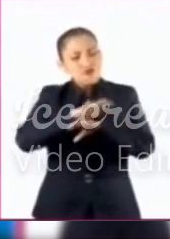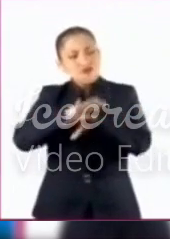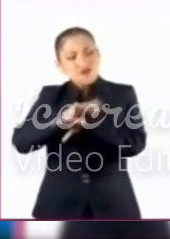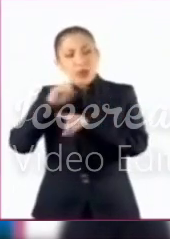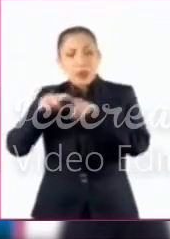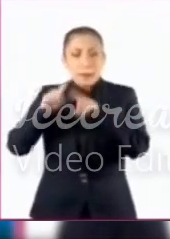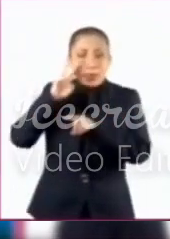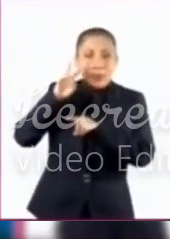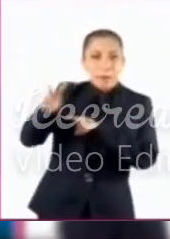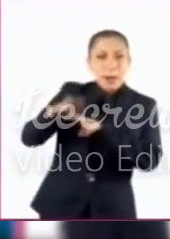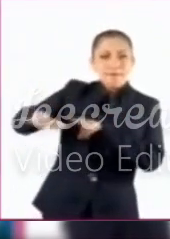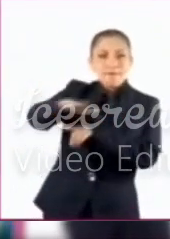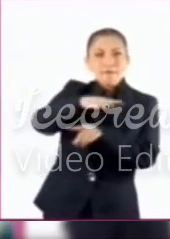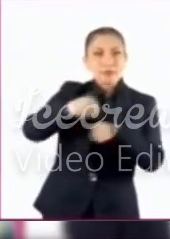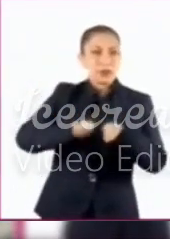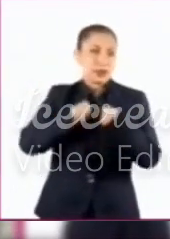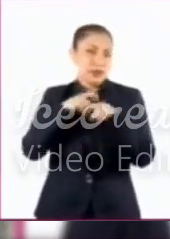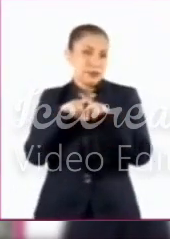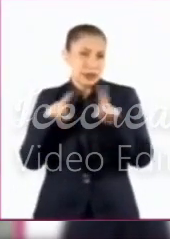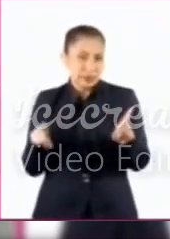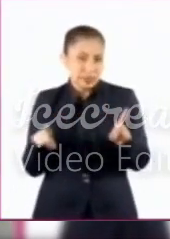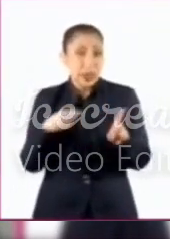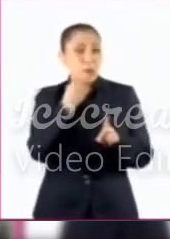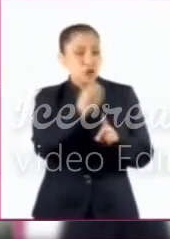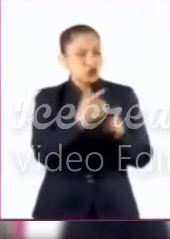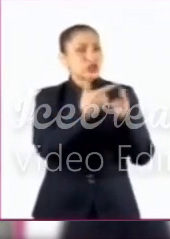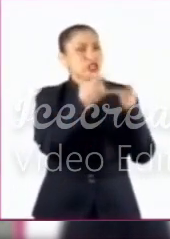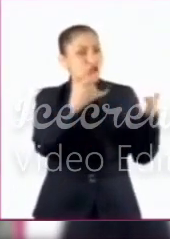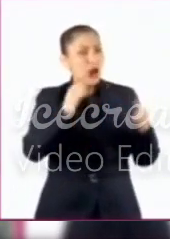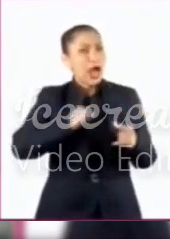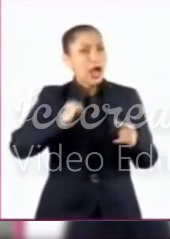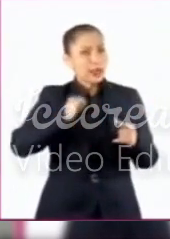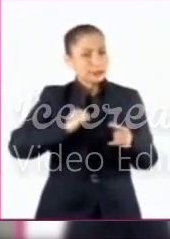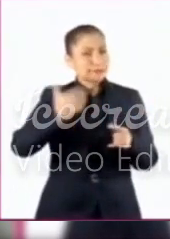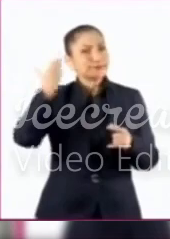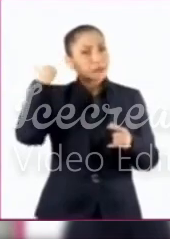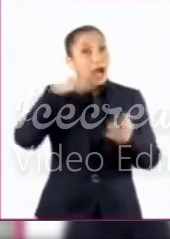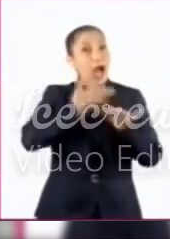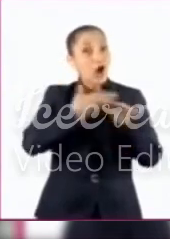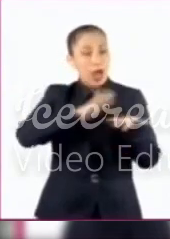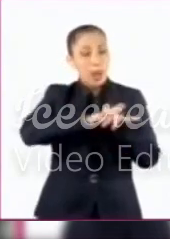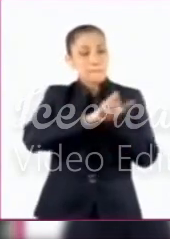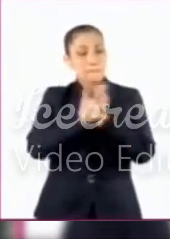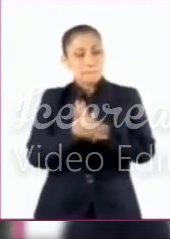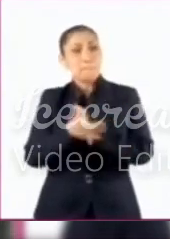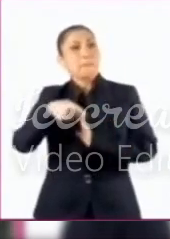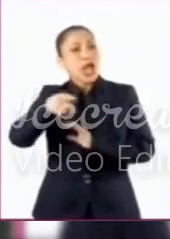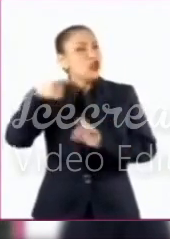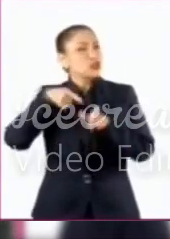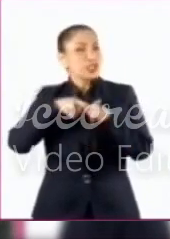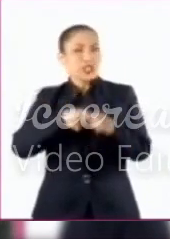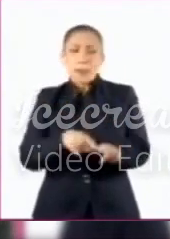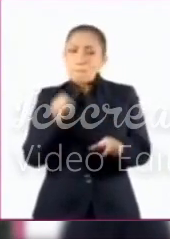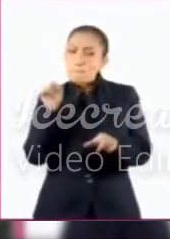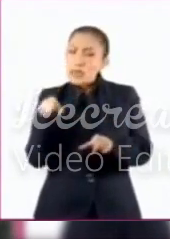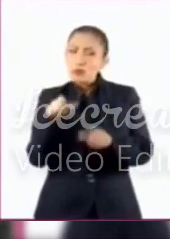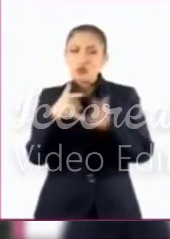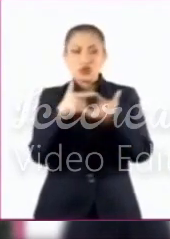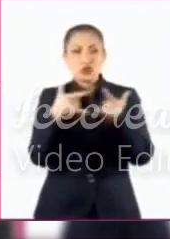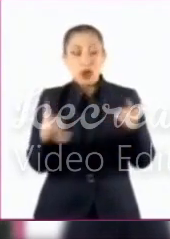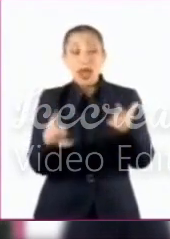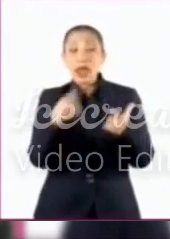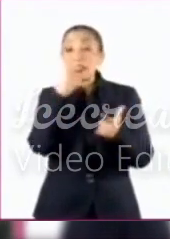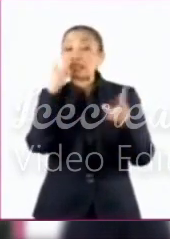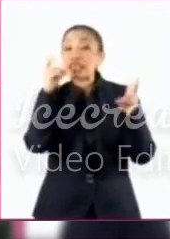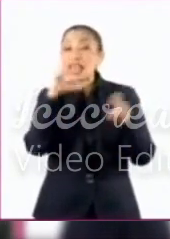las circunstancias actuales, y aunque muchos de los cuentos clásicos se han adaptado, no han perdido su esencia, por lo que podemos